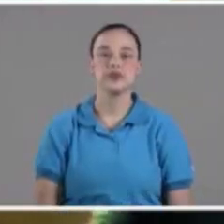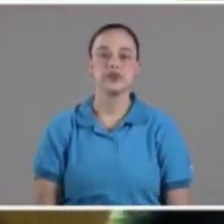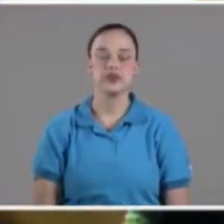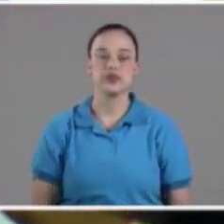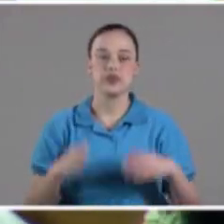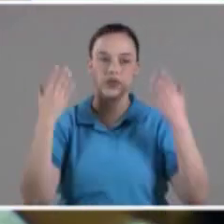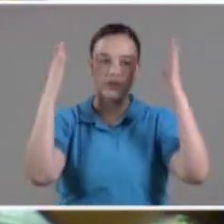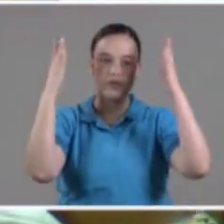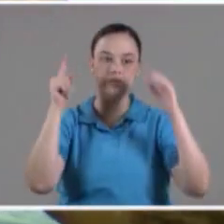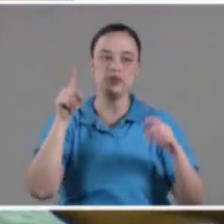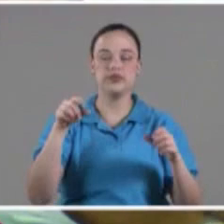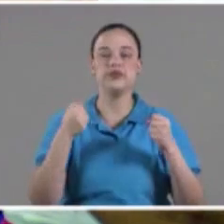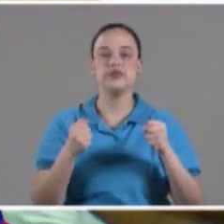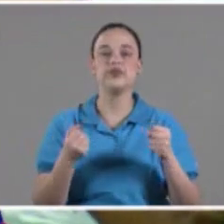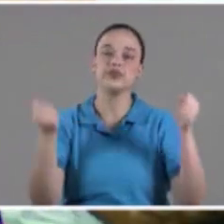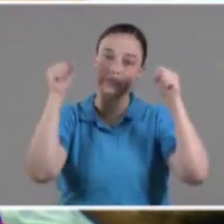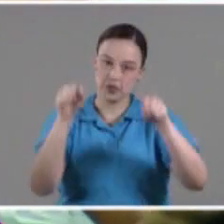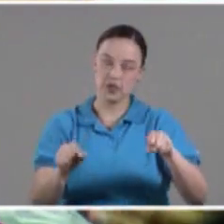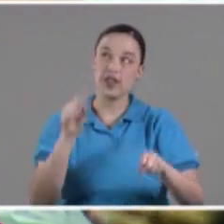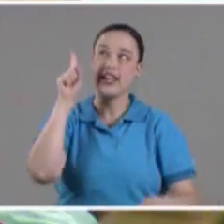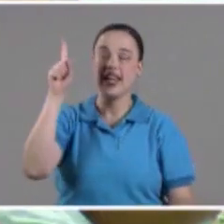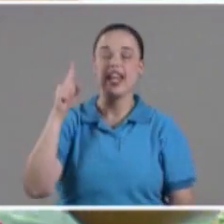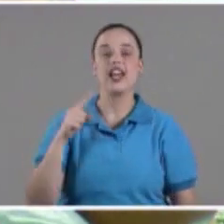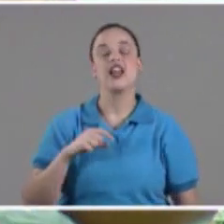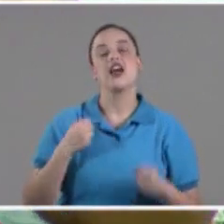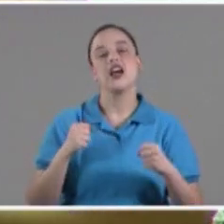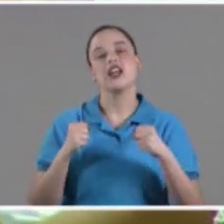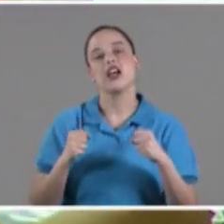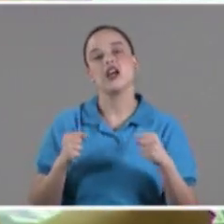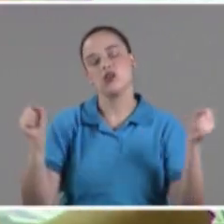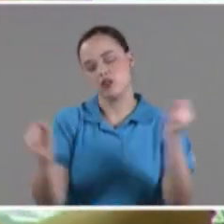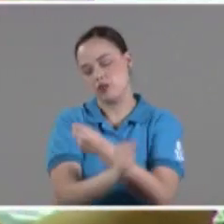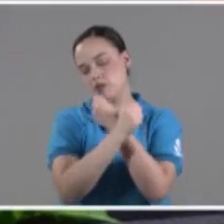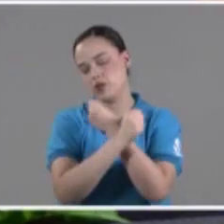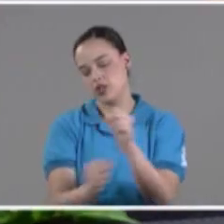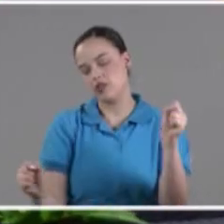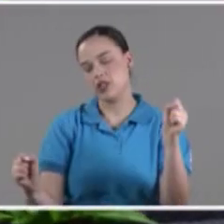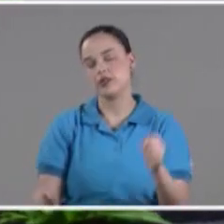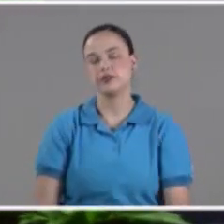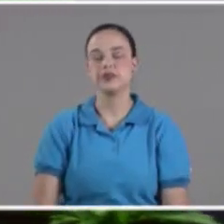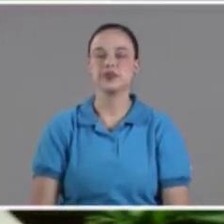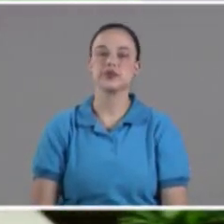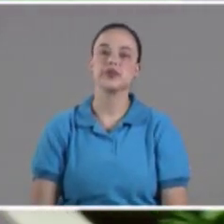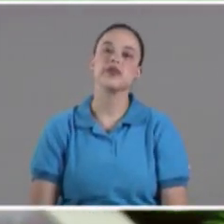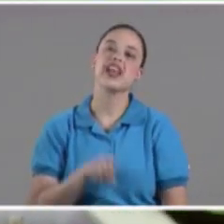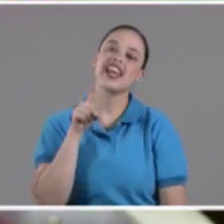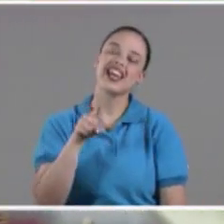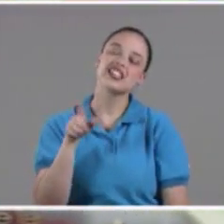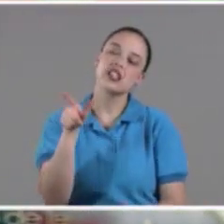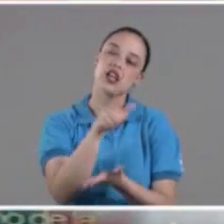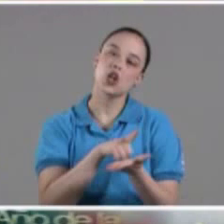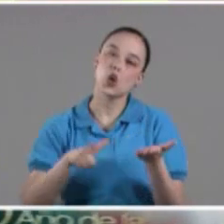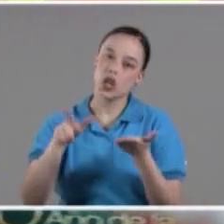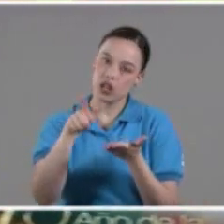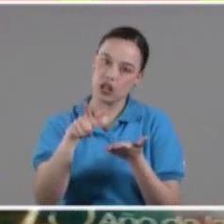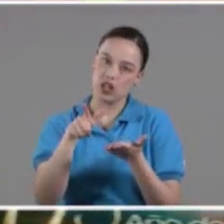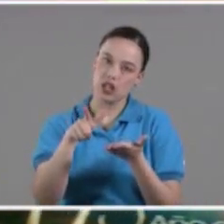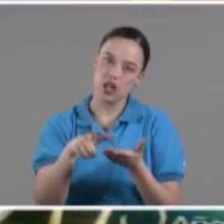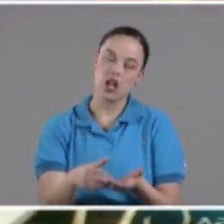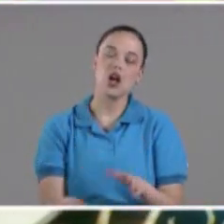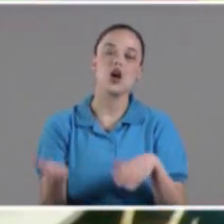tú haz lo posible y él hará lo imposible en esa era